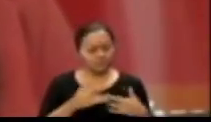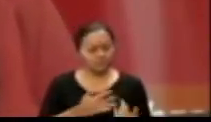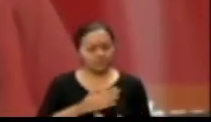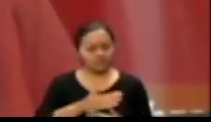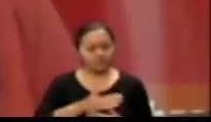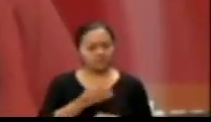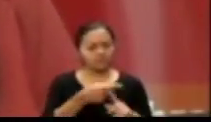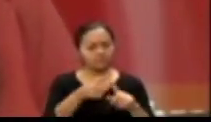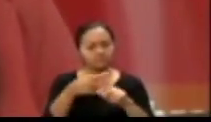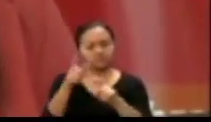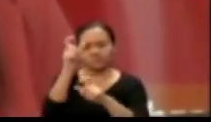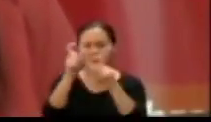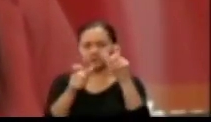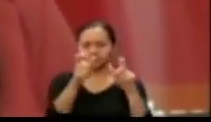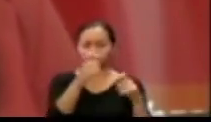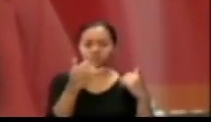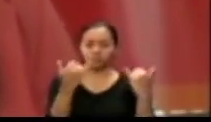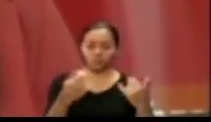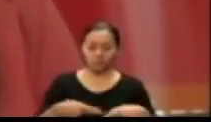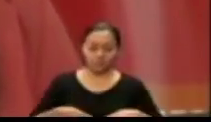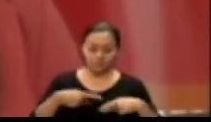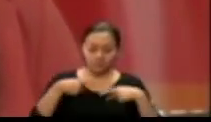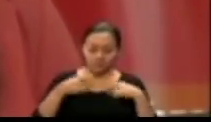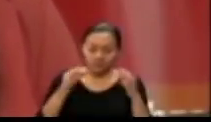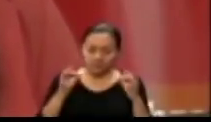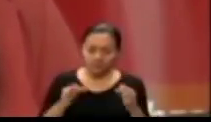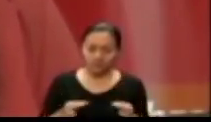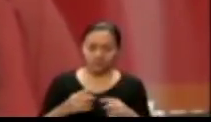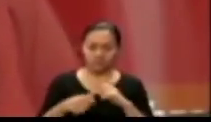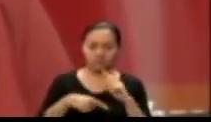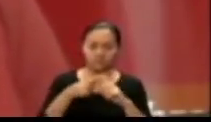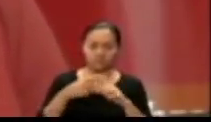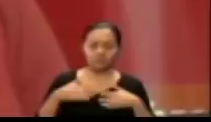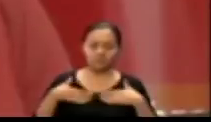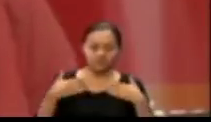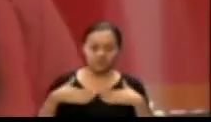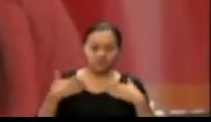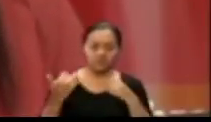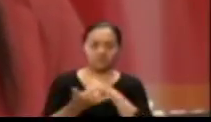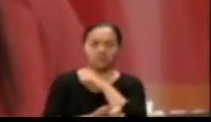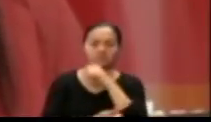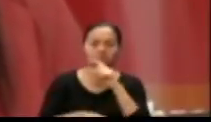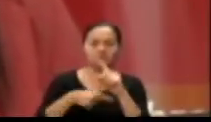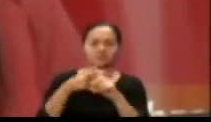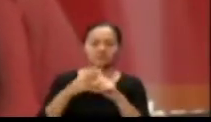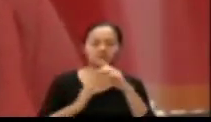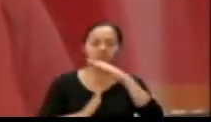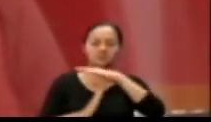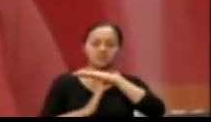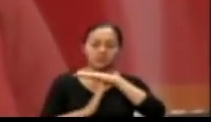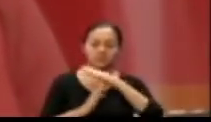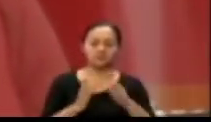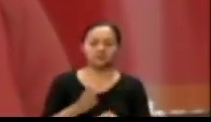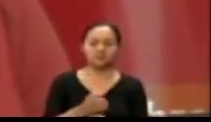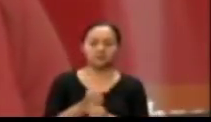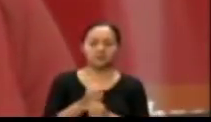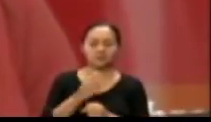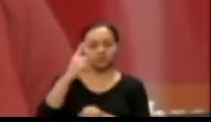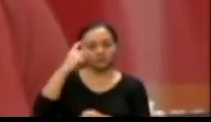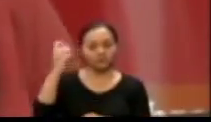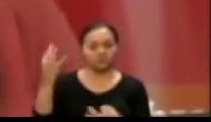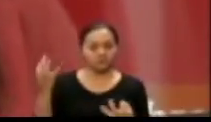de ciudadanos y ciudadanas que hoy viven con dignidad, con alegría, en un país de paz, de seguridad y de